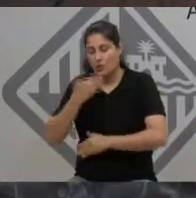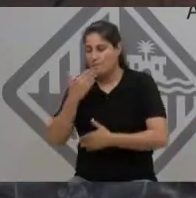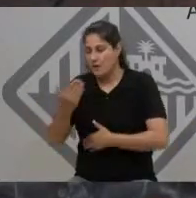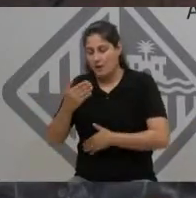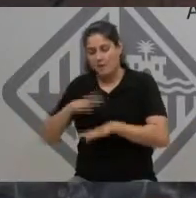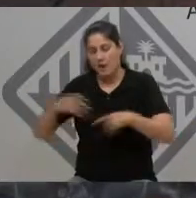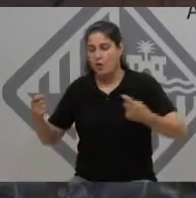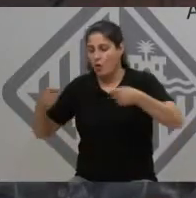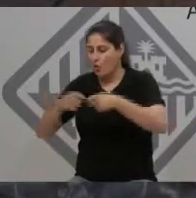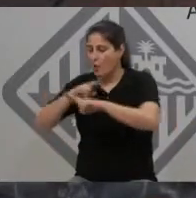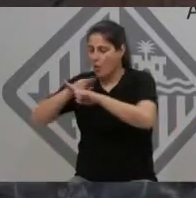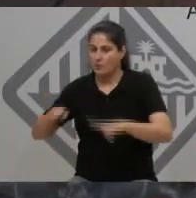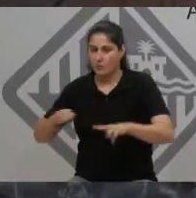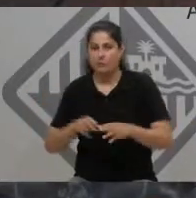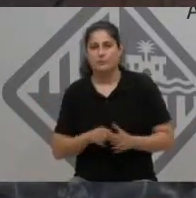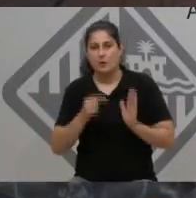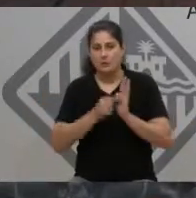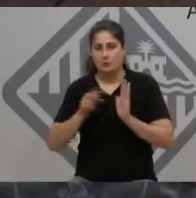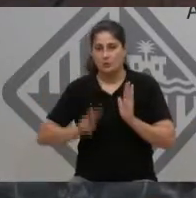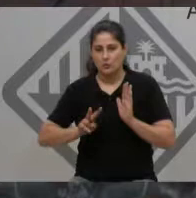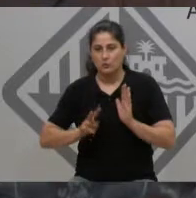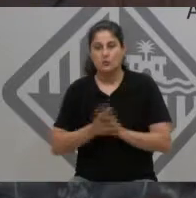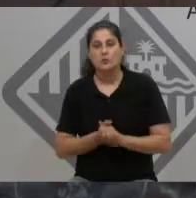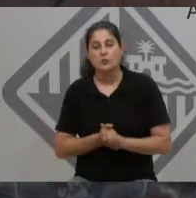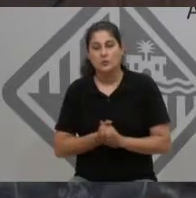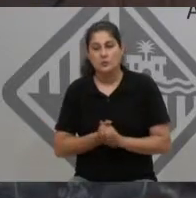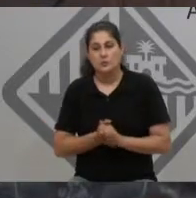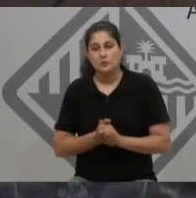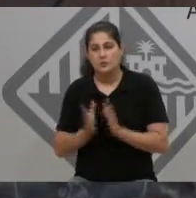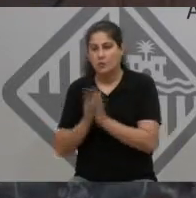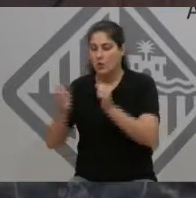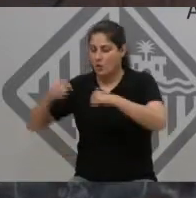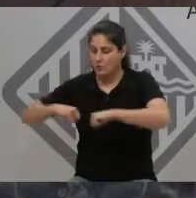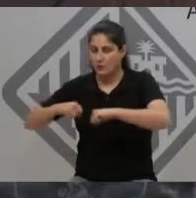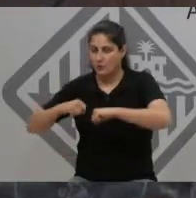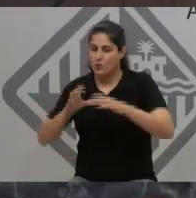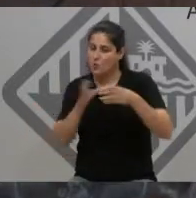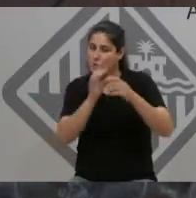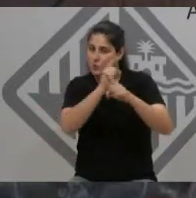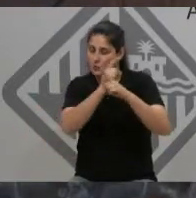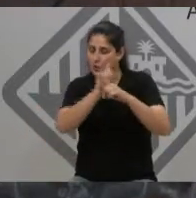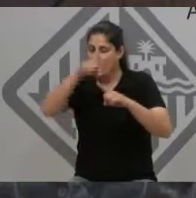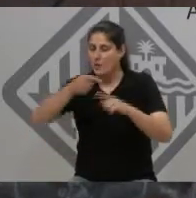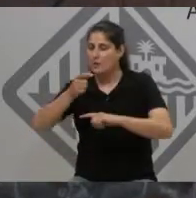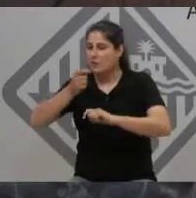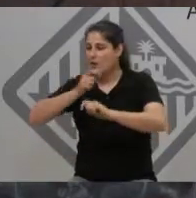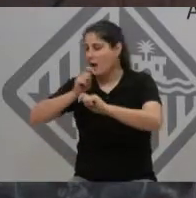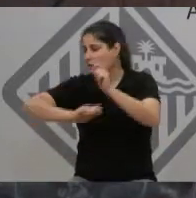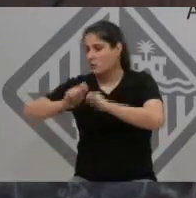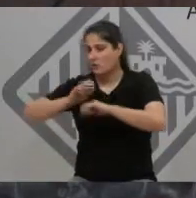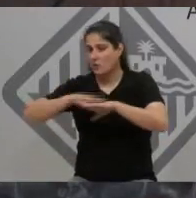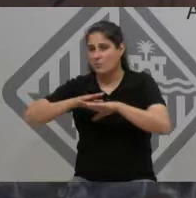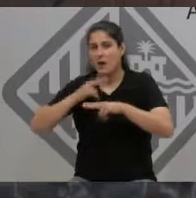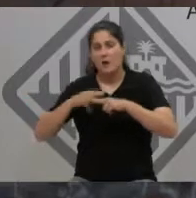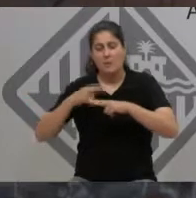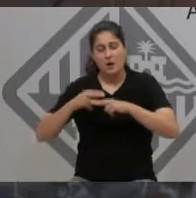derogación. Segundo punto, que se impulse un gran pacto de ciudad con la oposición y todos los agentes sociales con tal de crear una política de seguridad